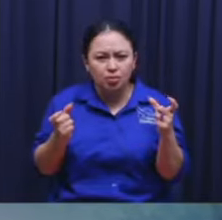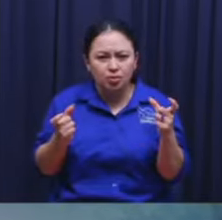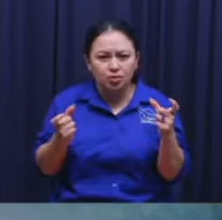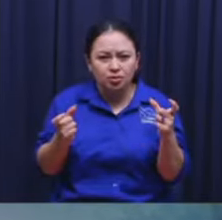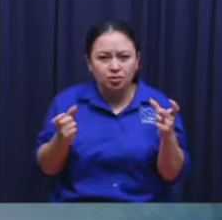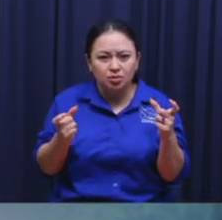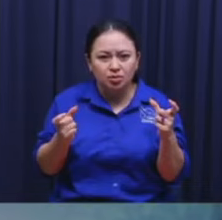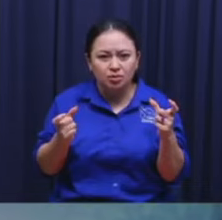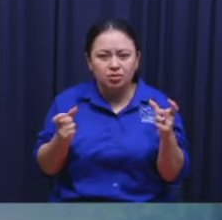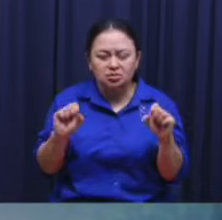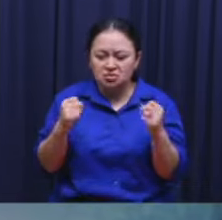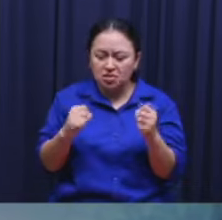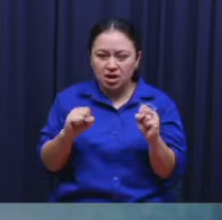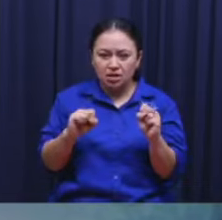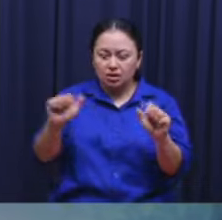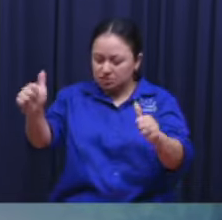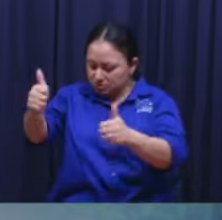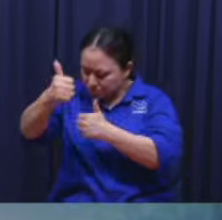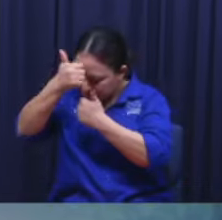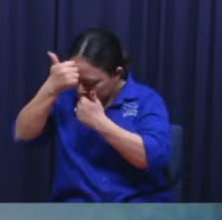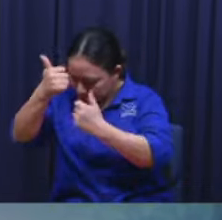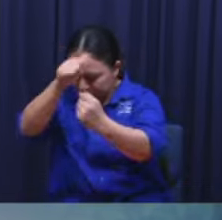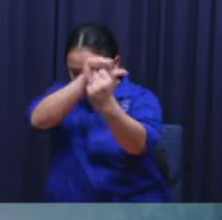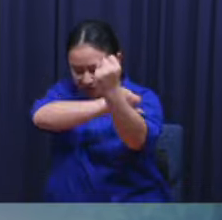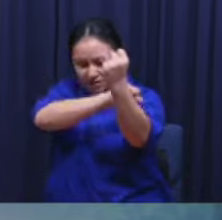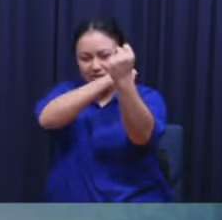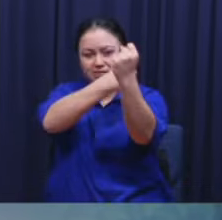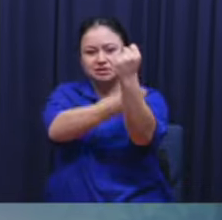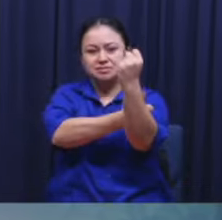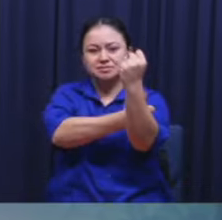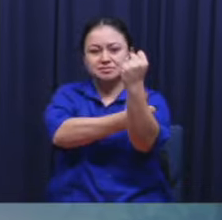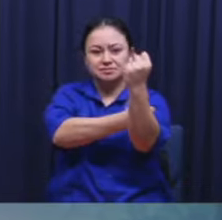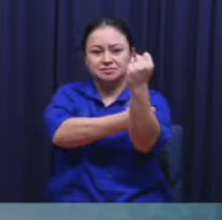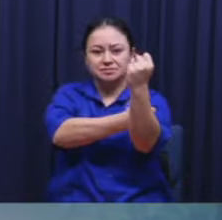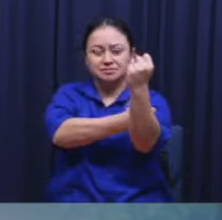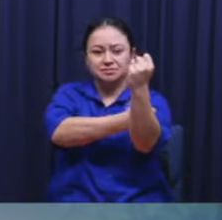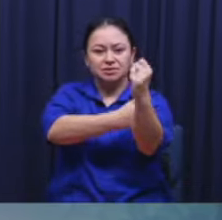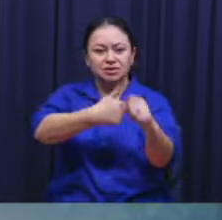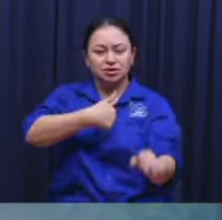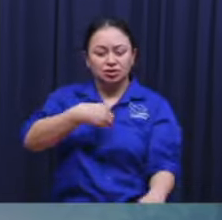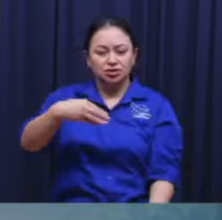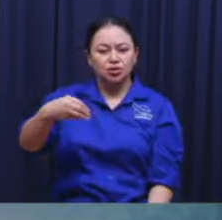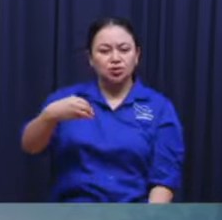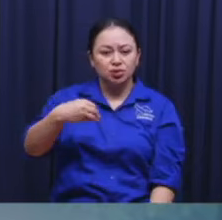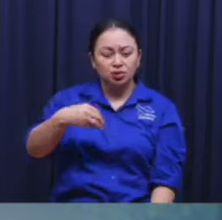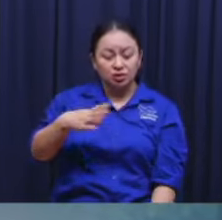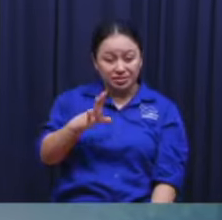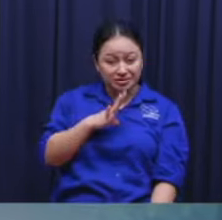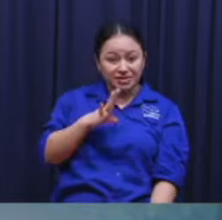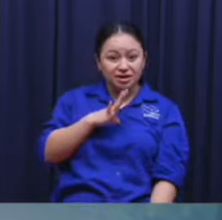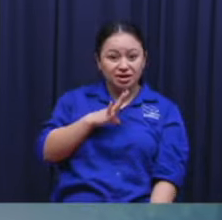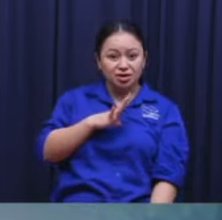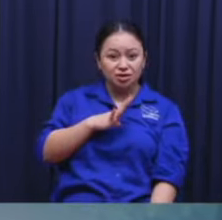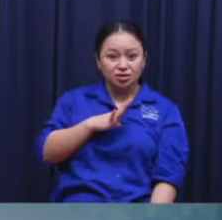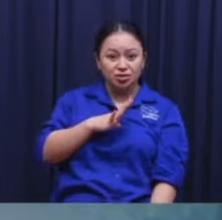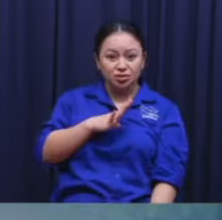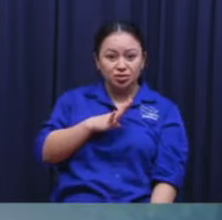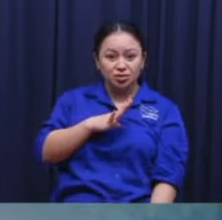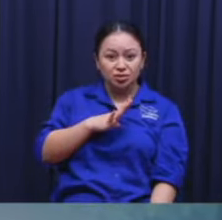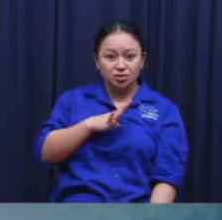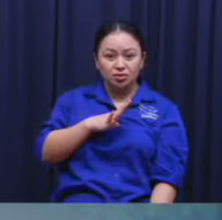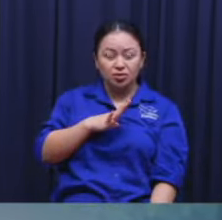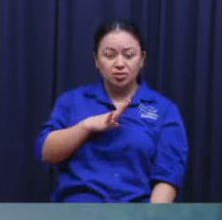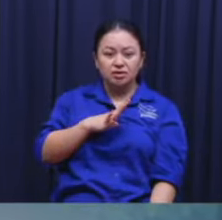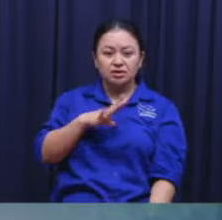bajo autoridad, porque yo soy un hombre bajo autoridad, dijo aquel centurión, y estoy bajo autoridad, por eso tengo